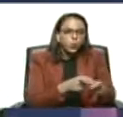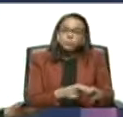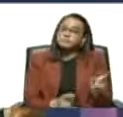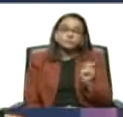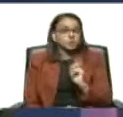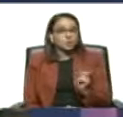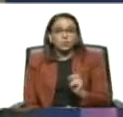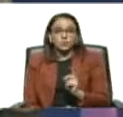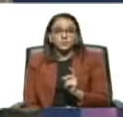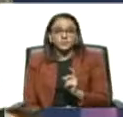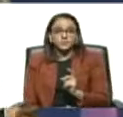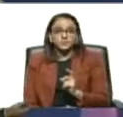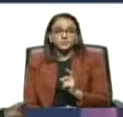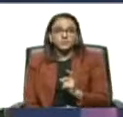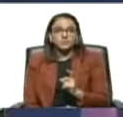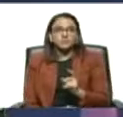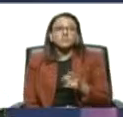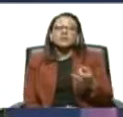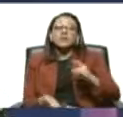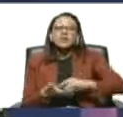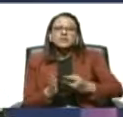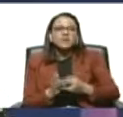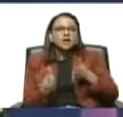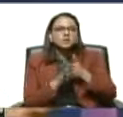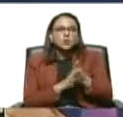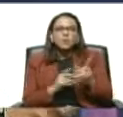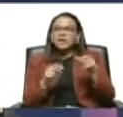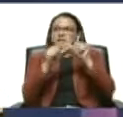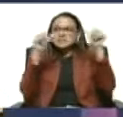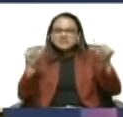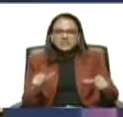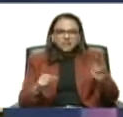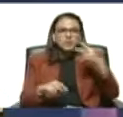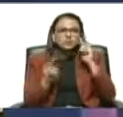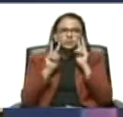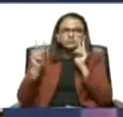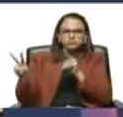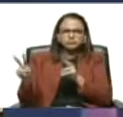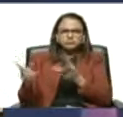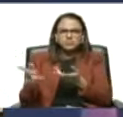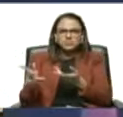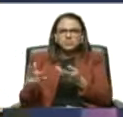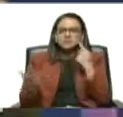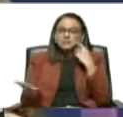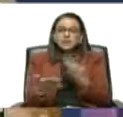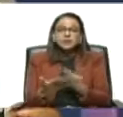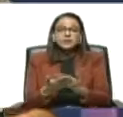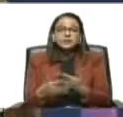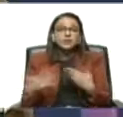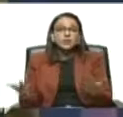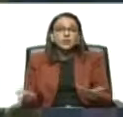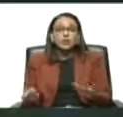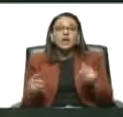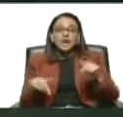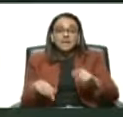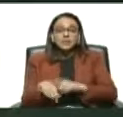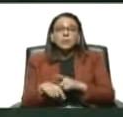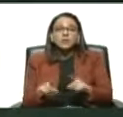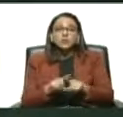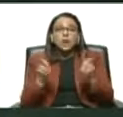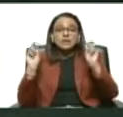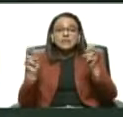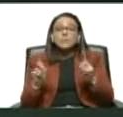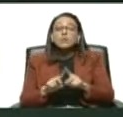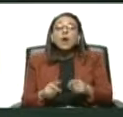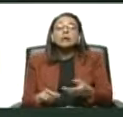Bueno, es estructuralmente deficitaria en cuenta corriente, lo estamos viendo, y hay un tema que es realmente impactante, que